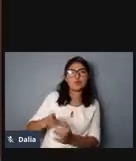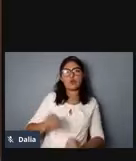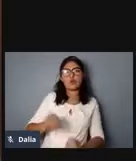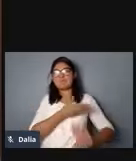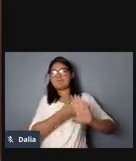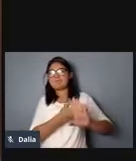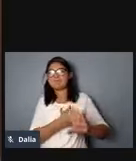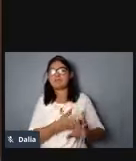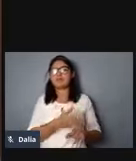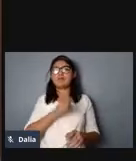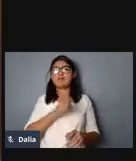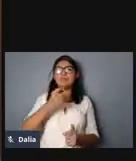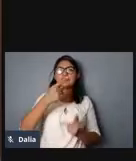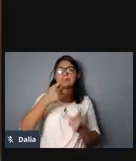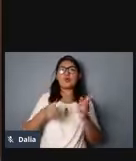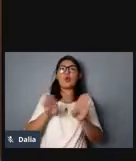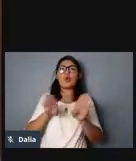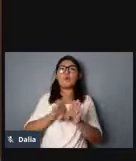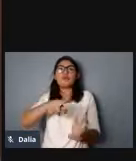se aprende